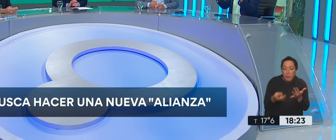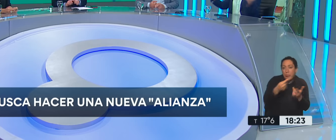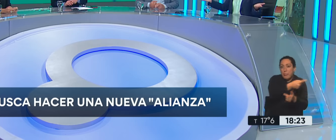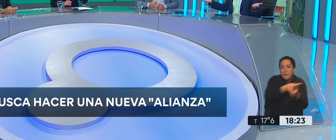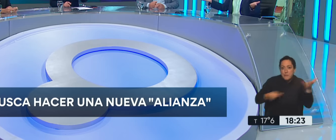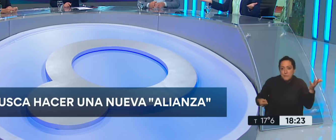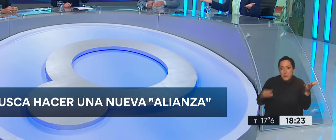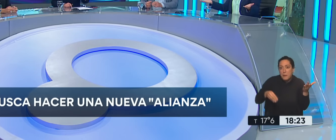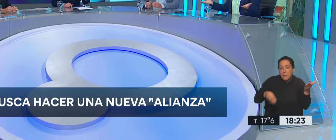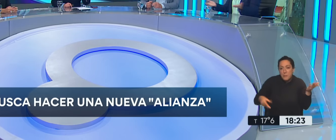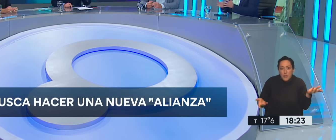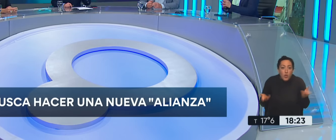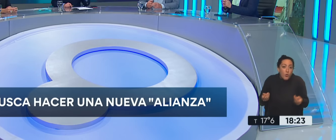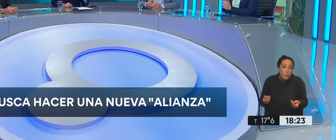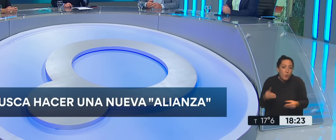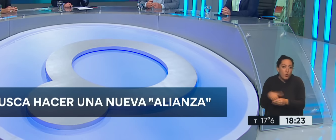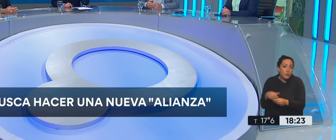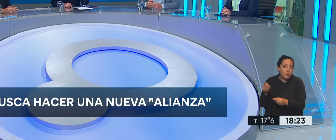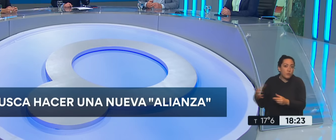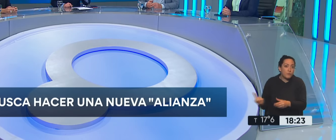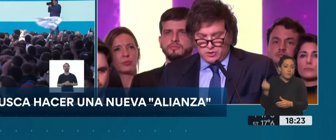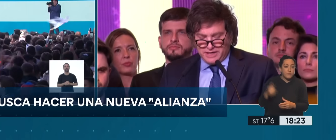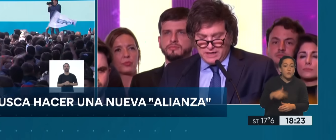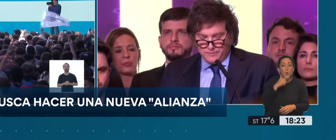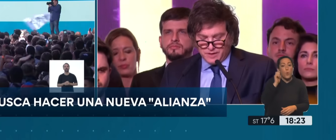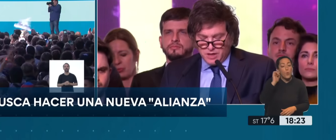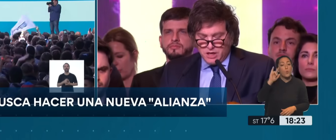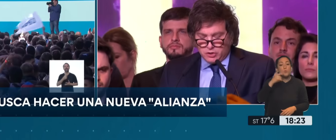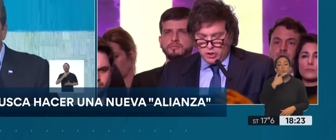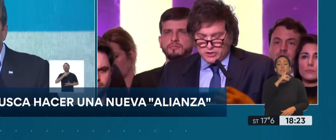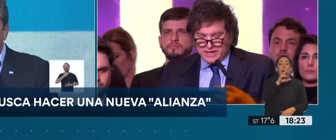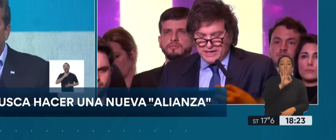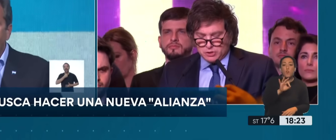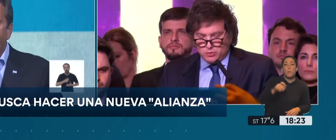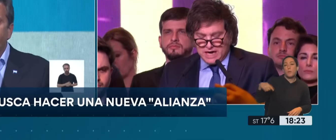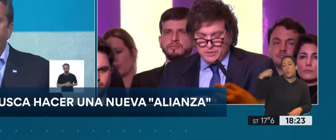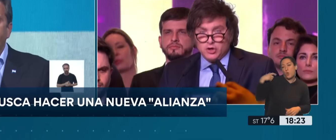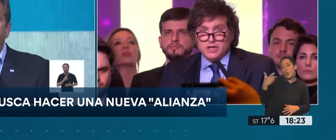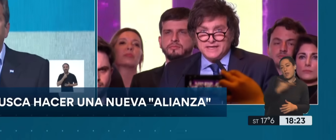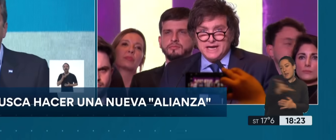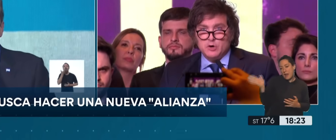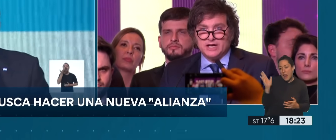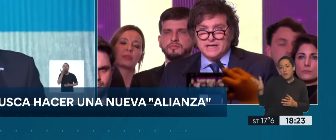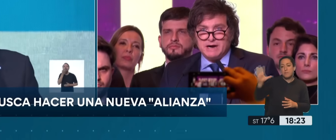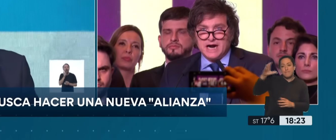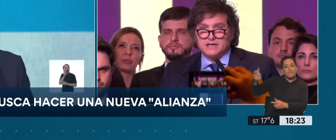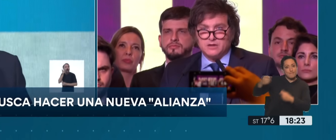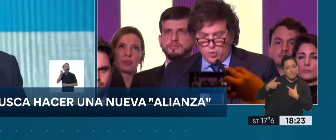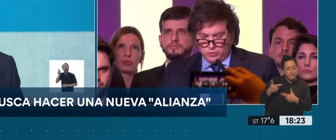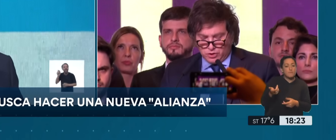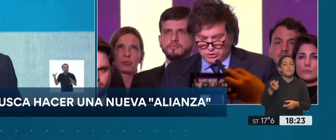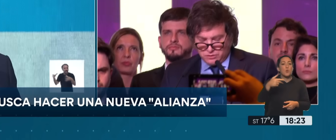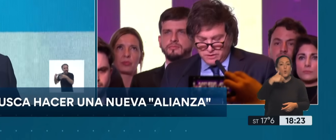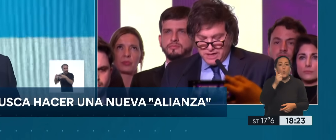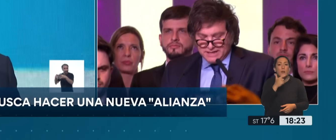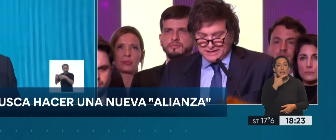cual. Primero, ahí me recuerda bien Gustavo Sánchez, uno de nuestros queridos productores generales, que Lucas Novelle es el que se sentó